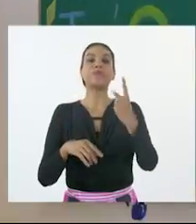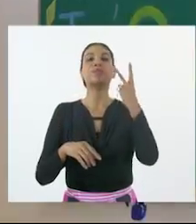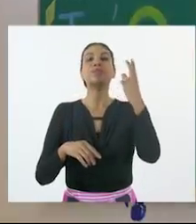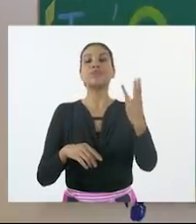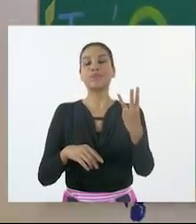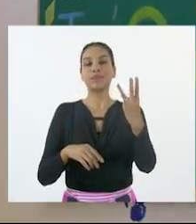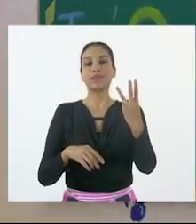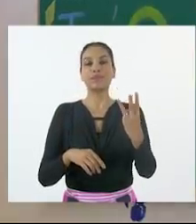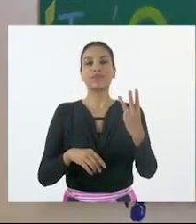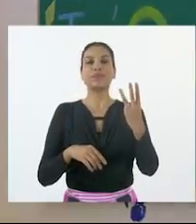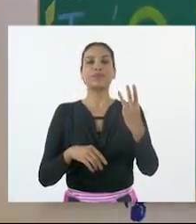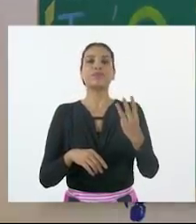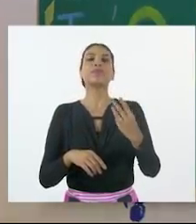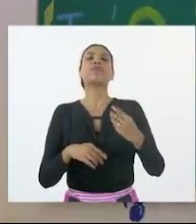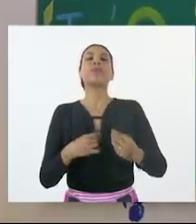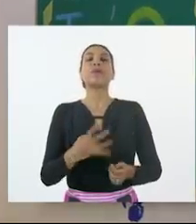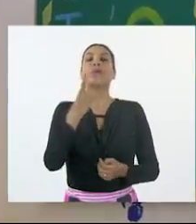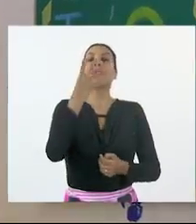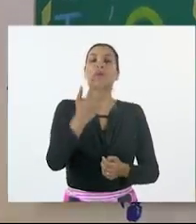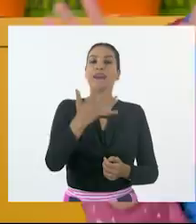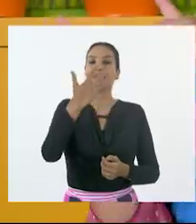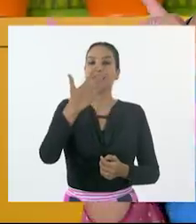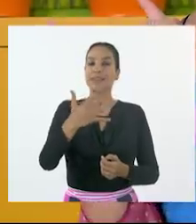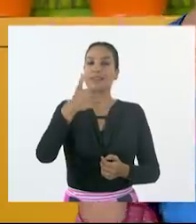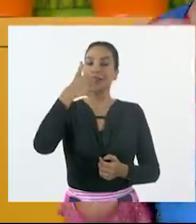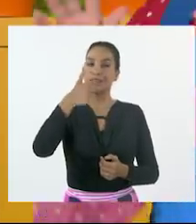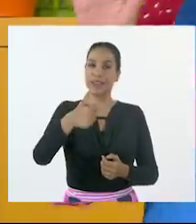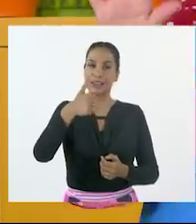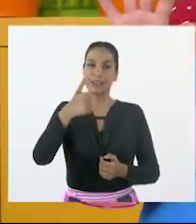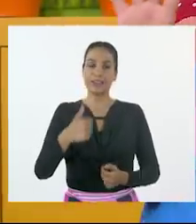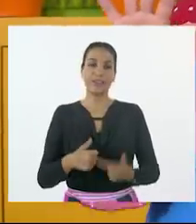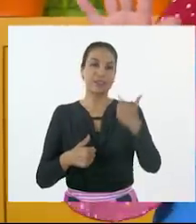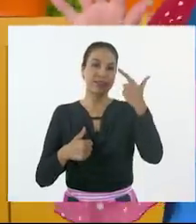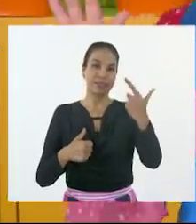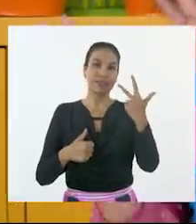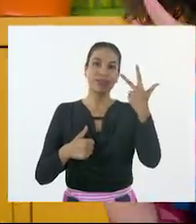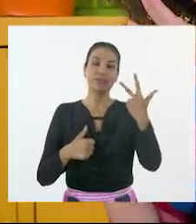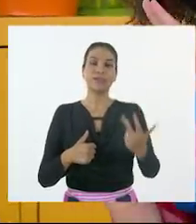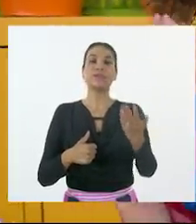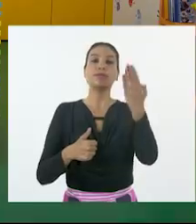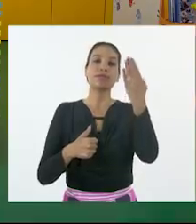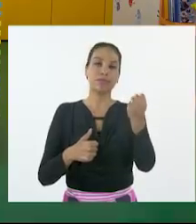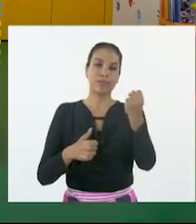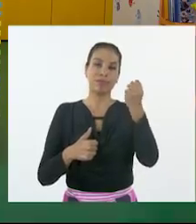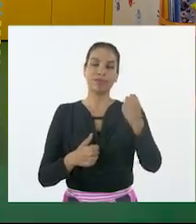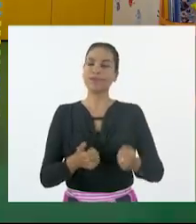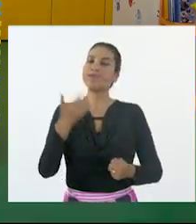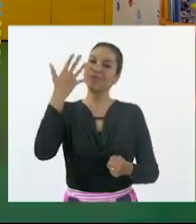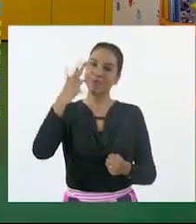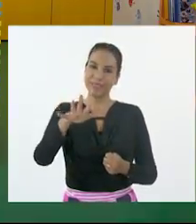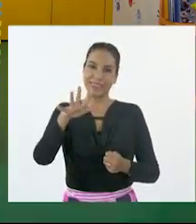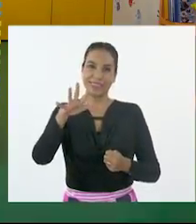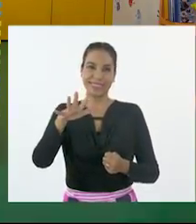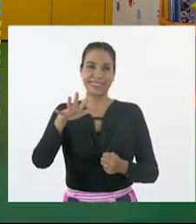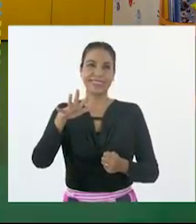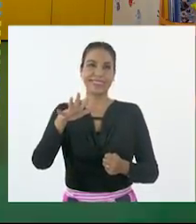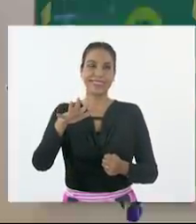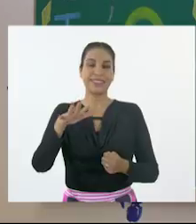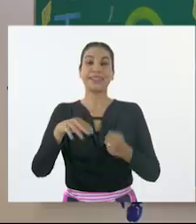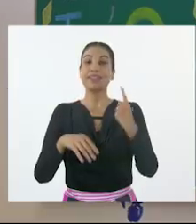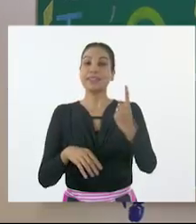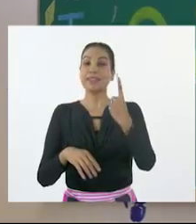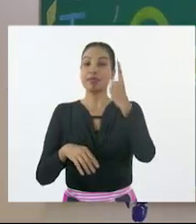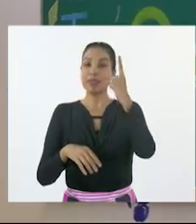Uno, dos y tres, cuatro, cinco, seis, siete, ocho, nueve y diez.